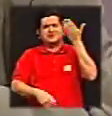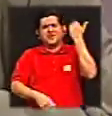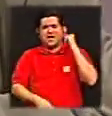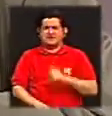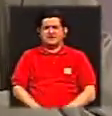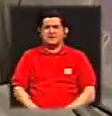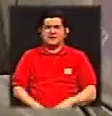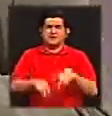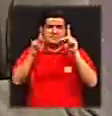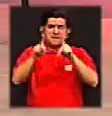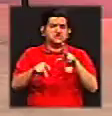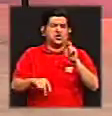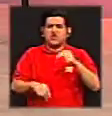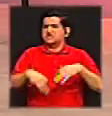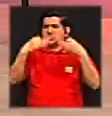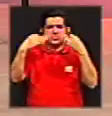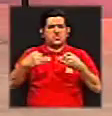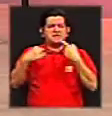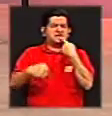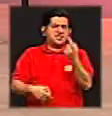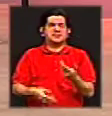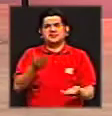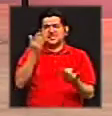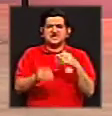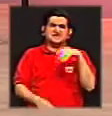hablaba de los indecisos, se hablaba de